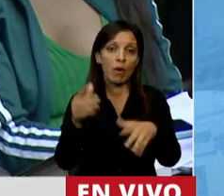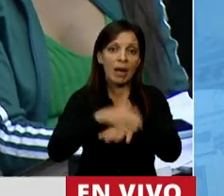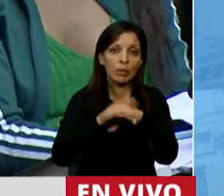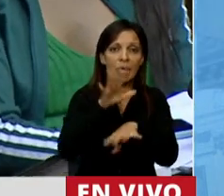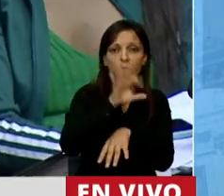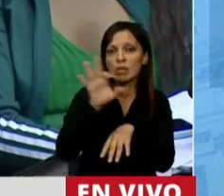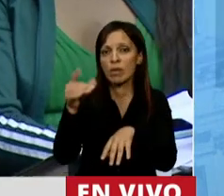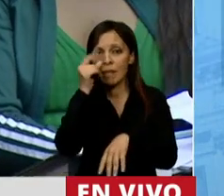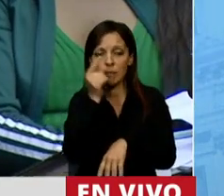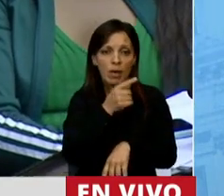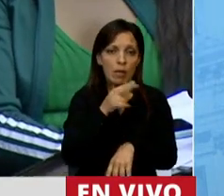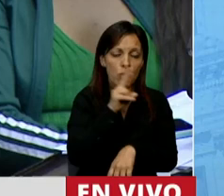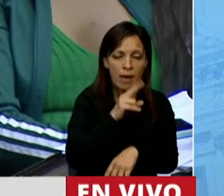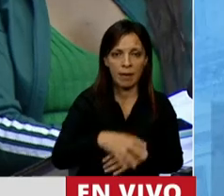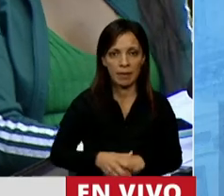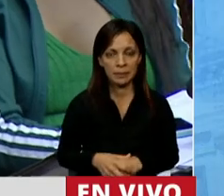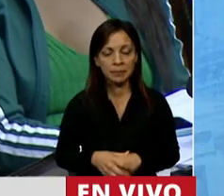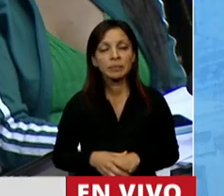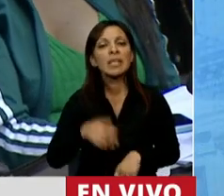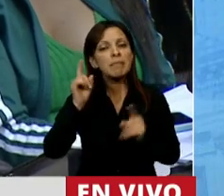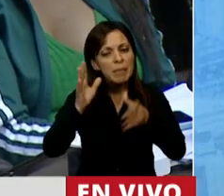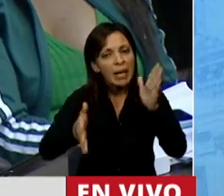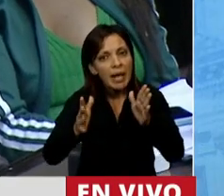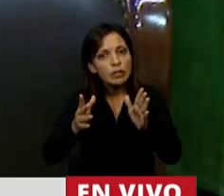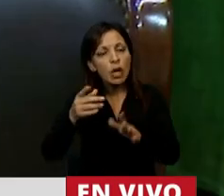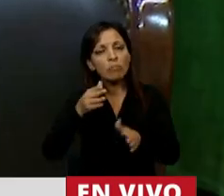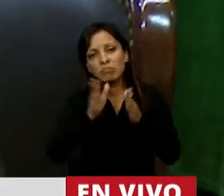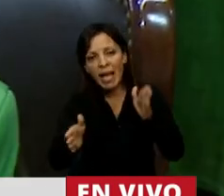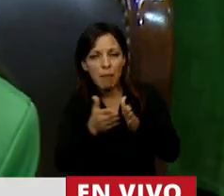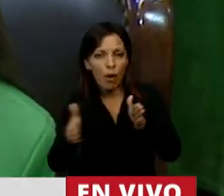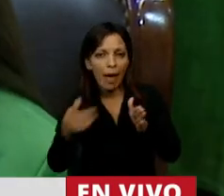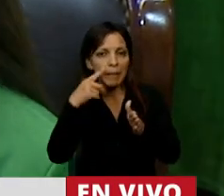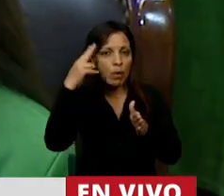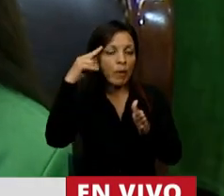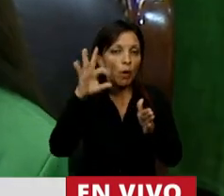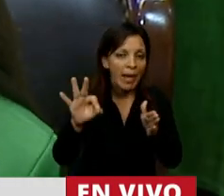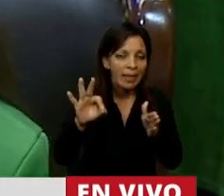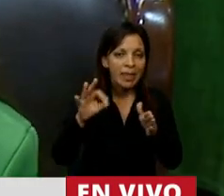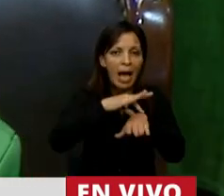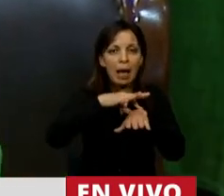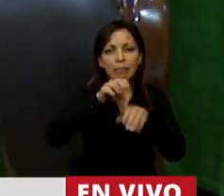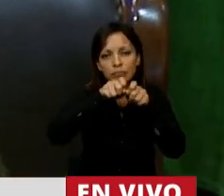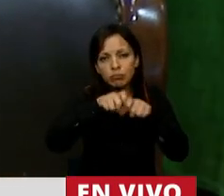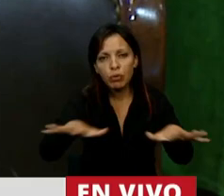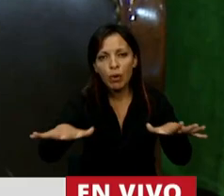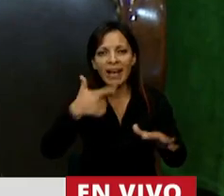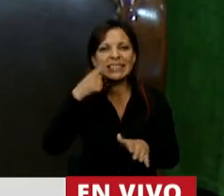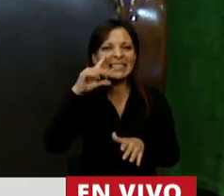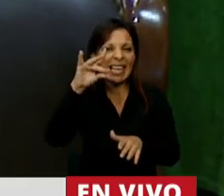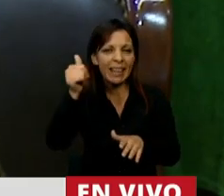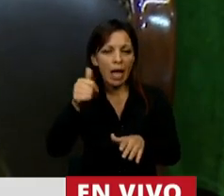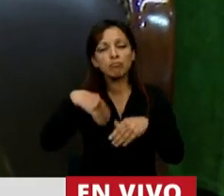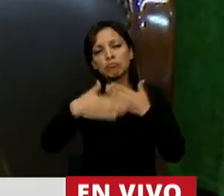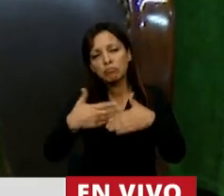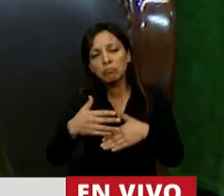compartida. Esa generación que después a los 90 sufrió su propia pandemia, que fue el SIDA, y que después, a partir del